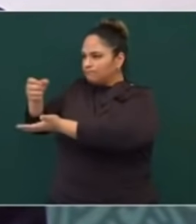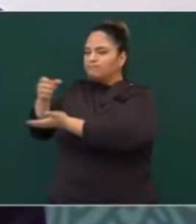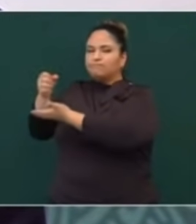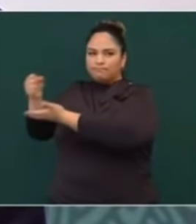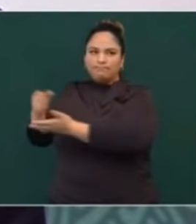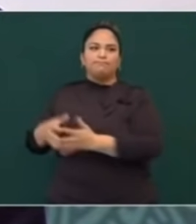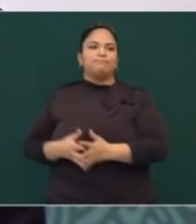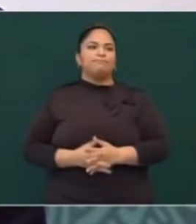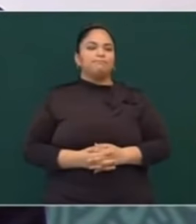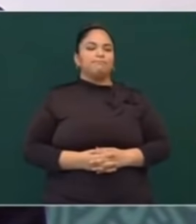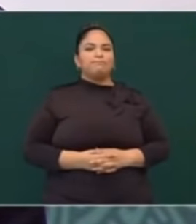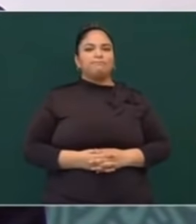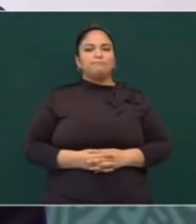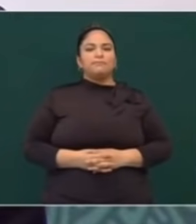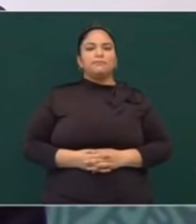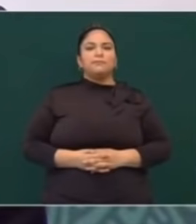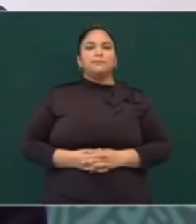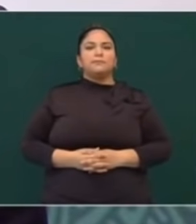delegación,